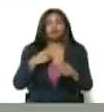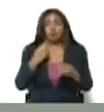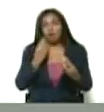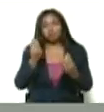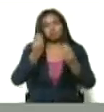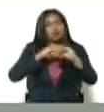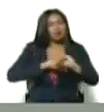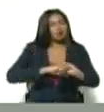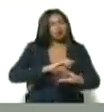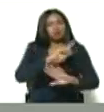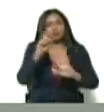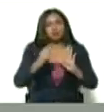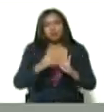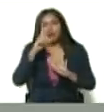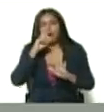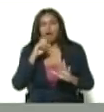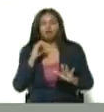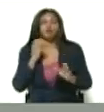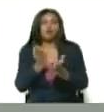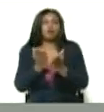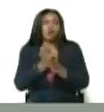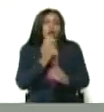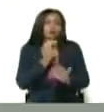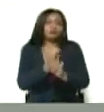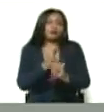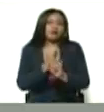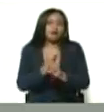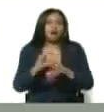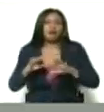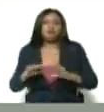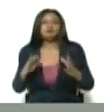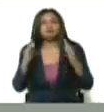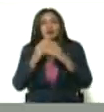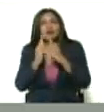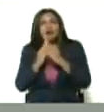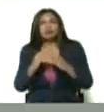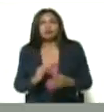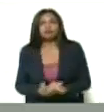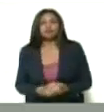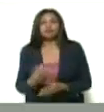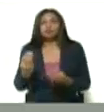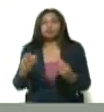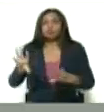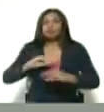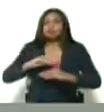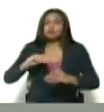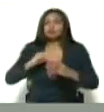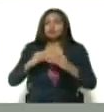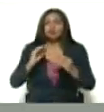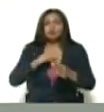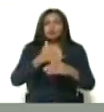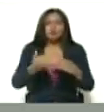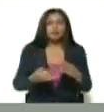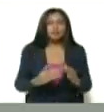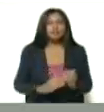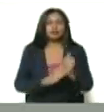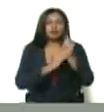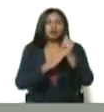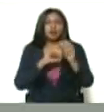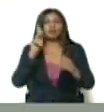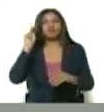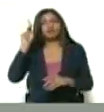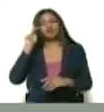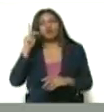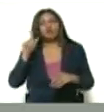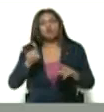acuerdo en que el año escolar se termine en la casa. Además, ha tenido mucha aceptación todo el programa que ha dirigido el profesor